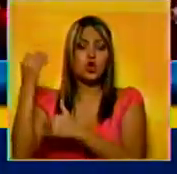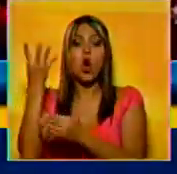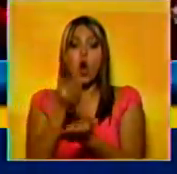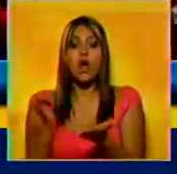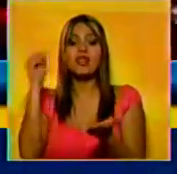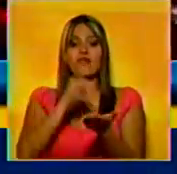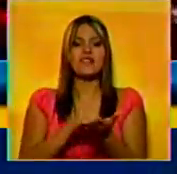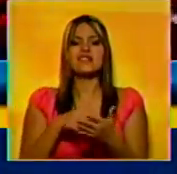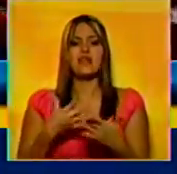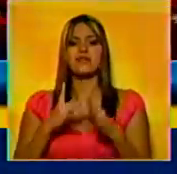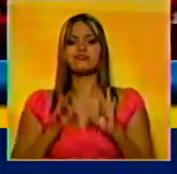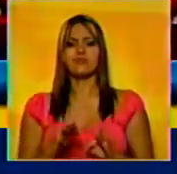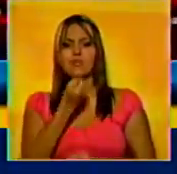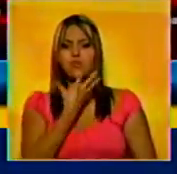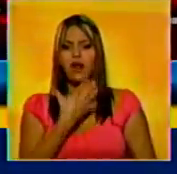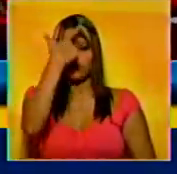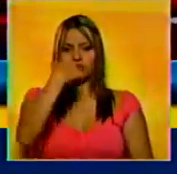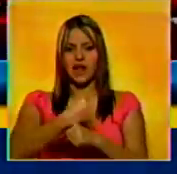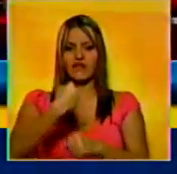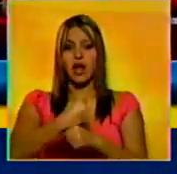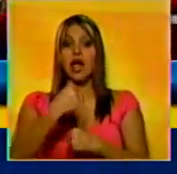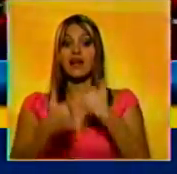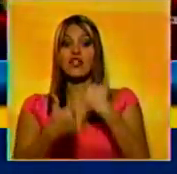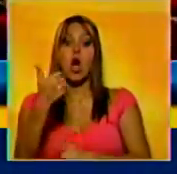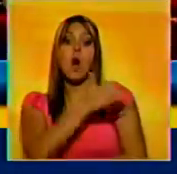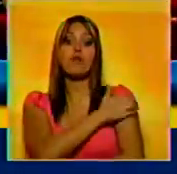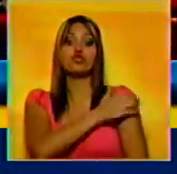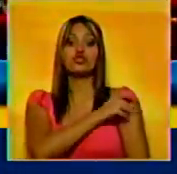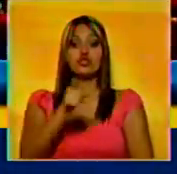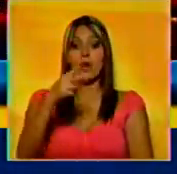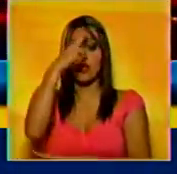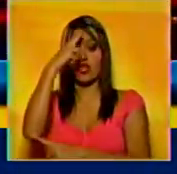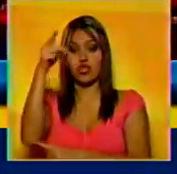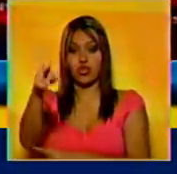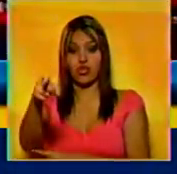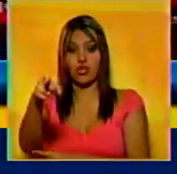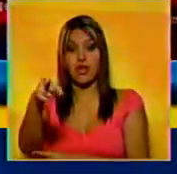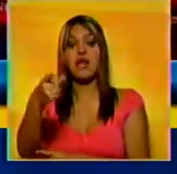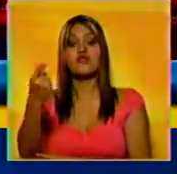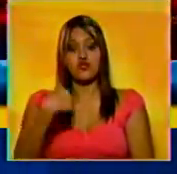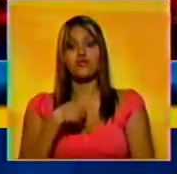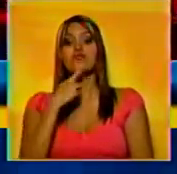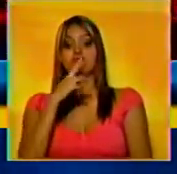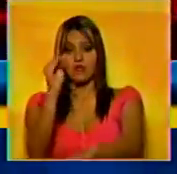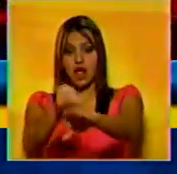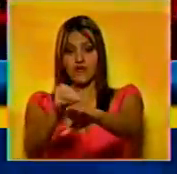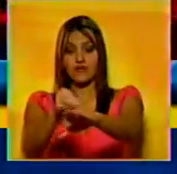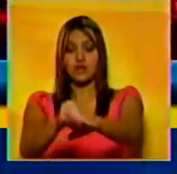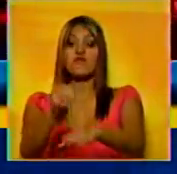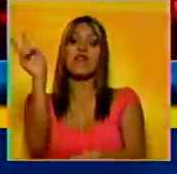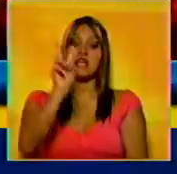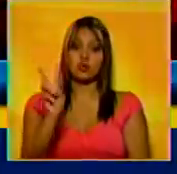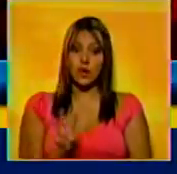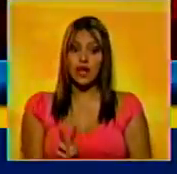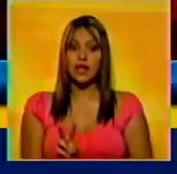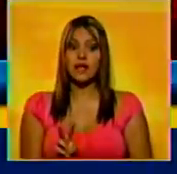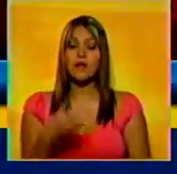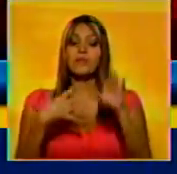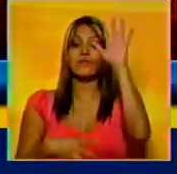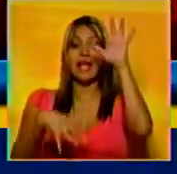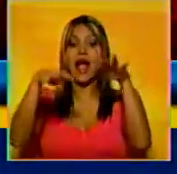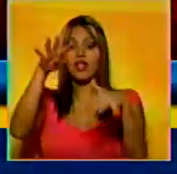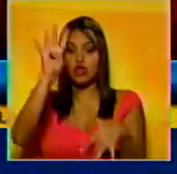reivindicaciones y que calda al candidato de la oposición de tal manera que podemos decir que a Venezuela el